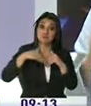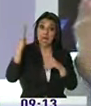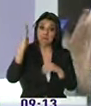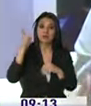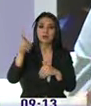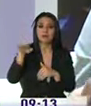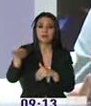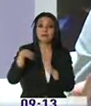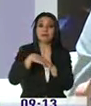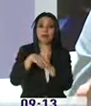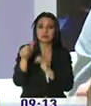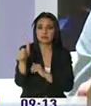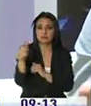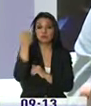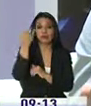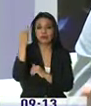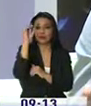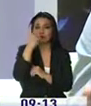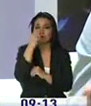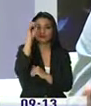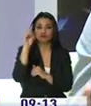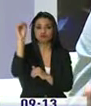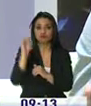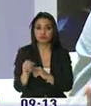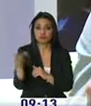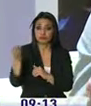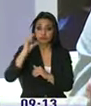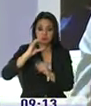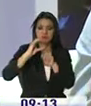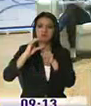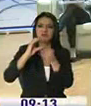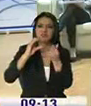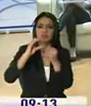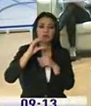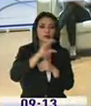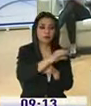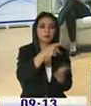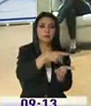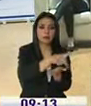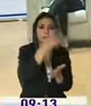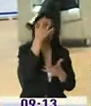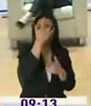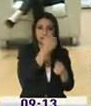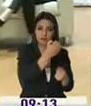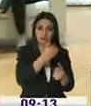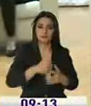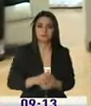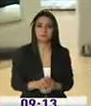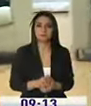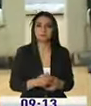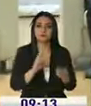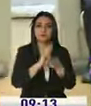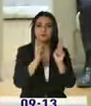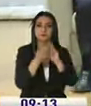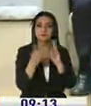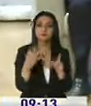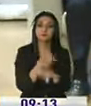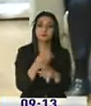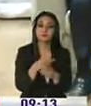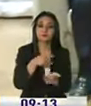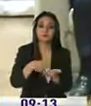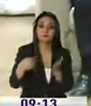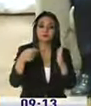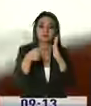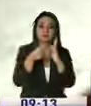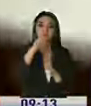tasa que será destinada para financiar enfermedades catastróficas. Por otra parte, en el marco de la reforma en el cálculo para el pago del impuesto